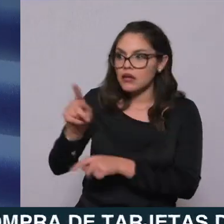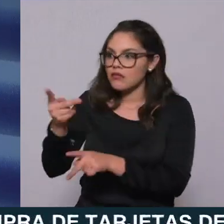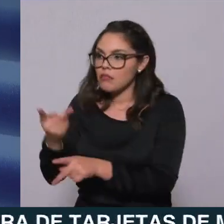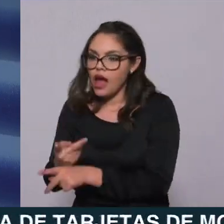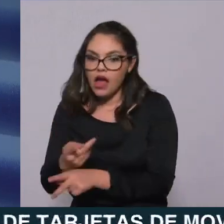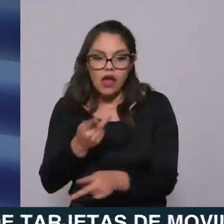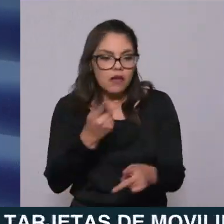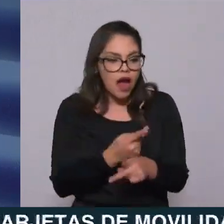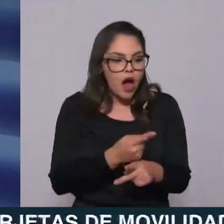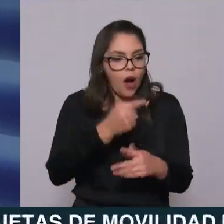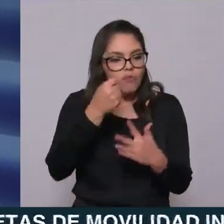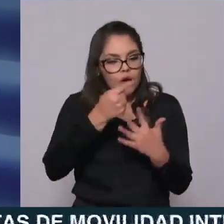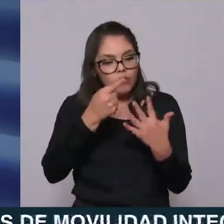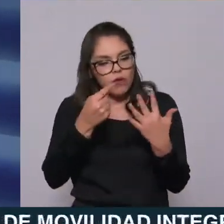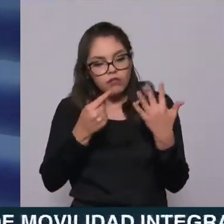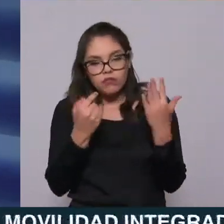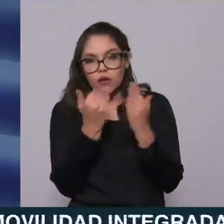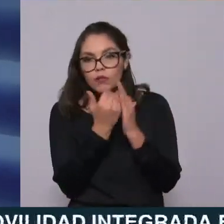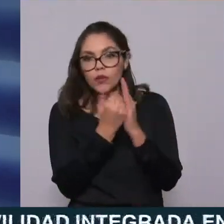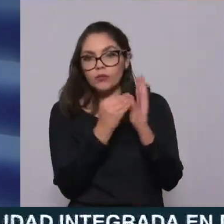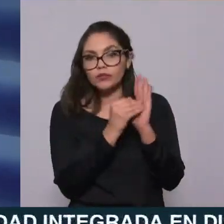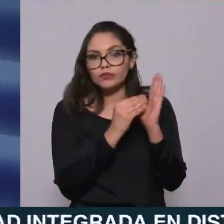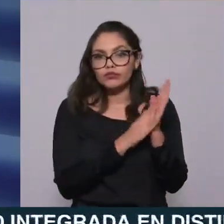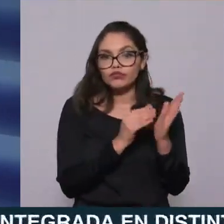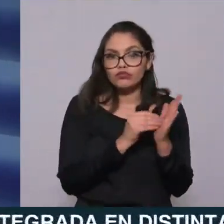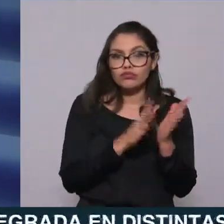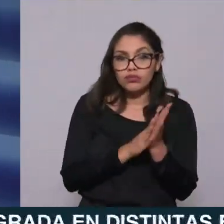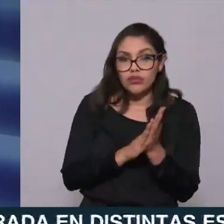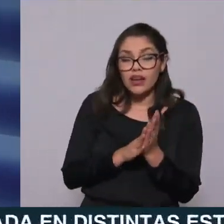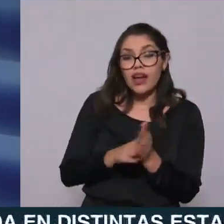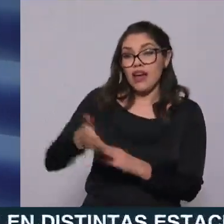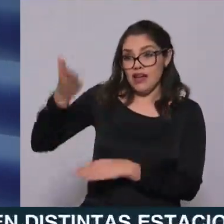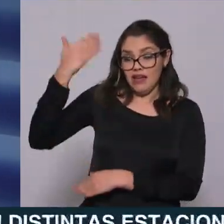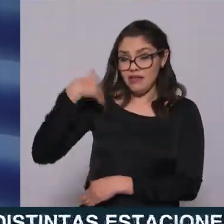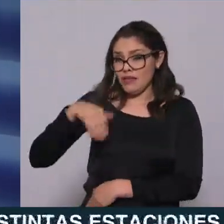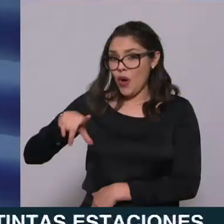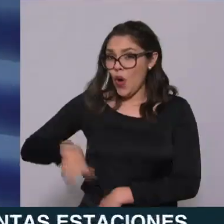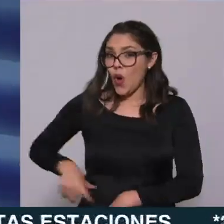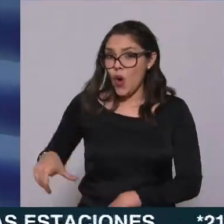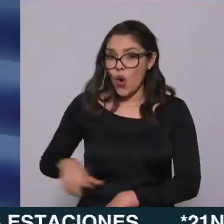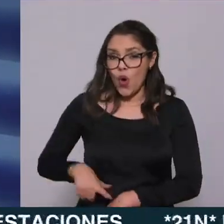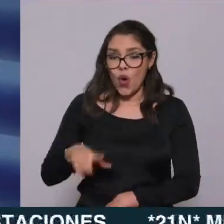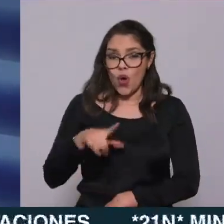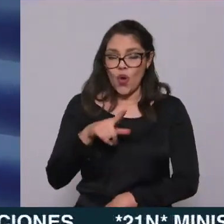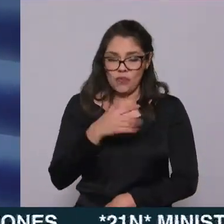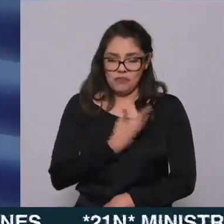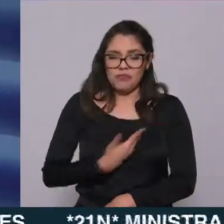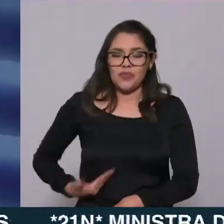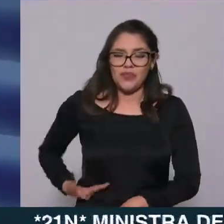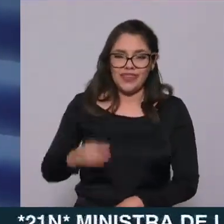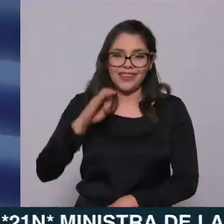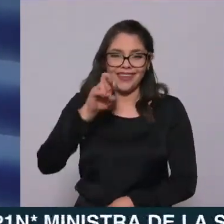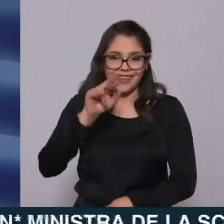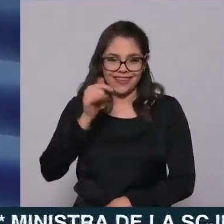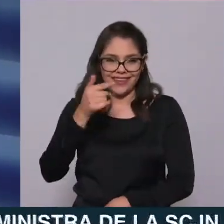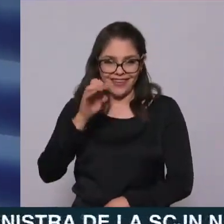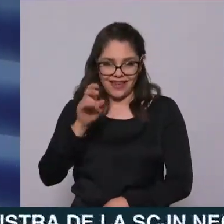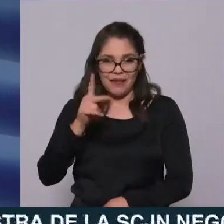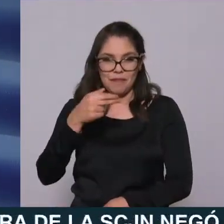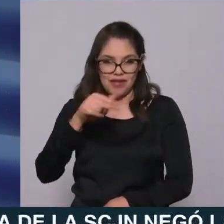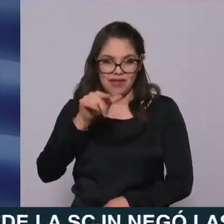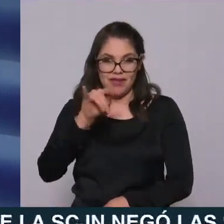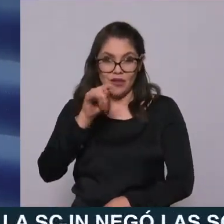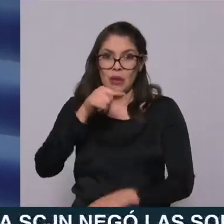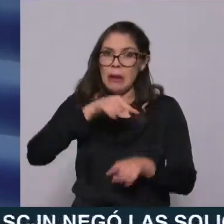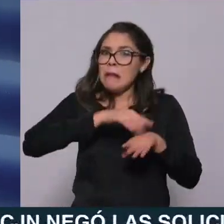de Peña Nieto fue el sexenio más sangriento para la comunidad LGBT, según Letra S. Entonces, cuando tú volteas a ver